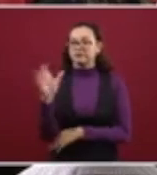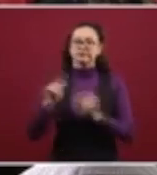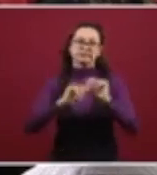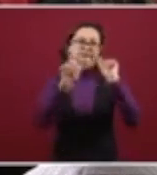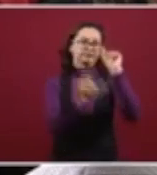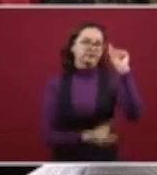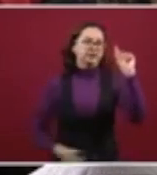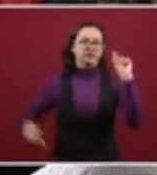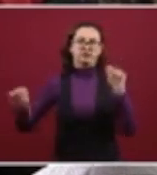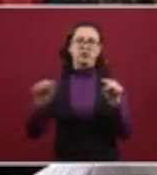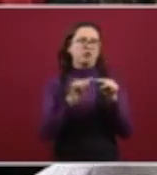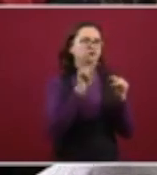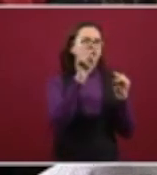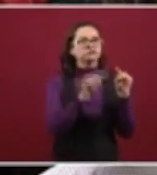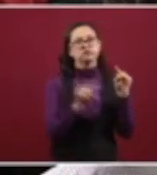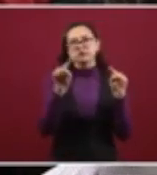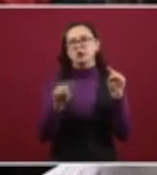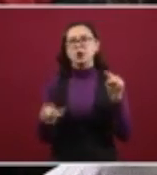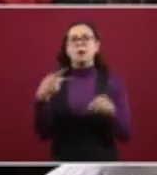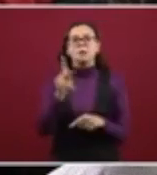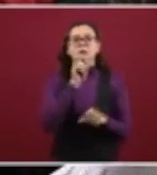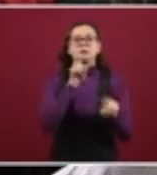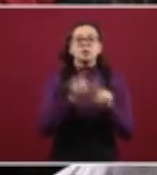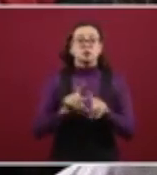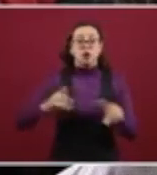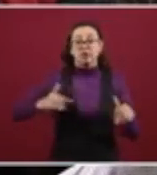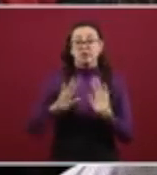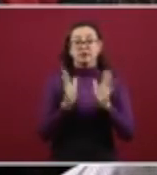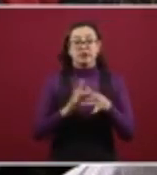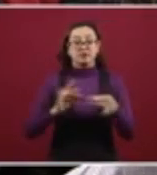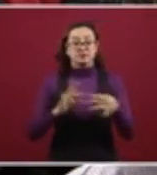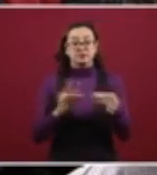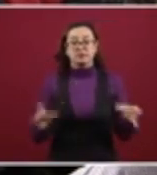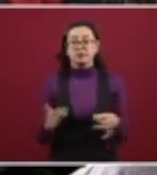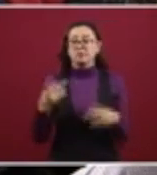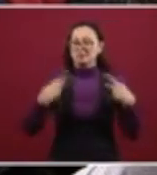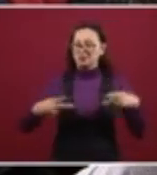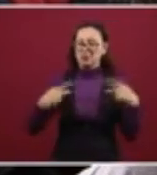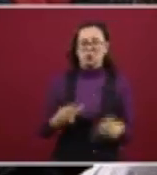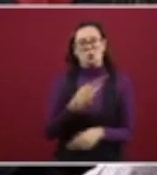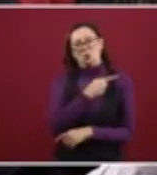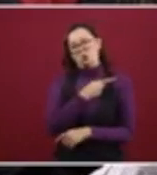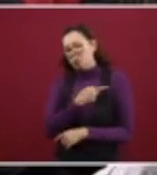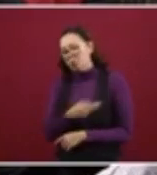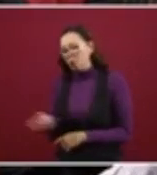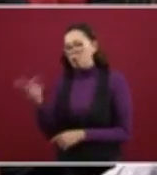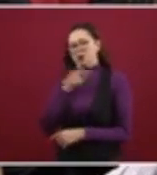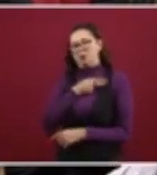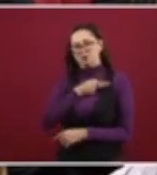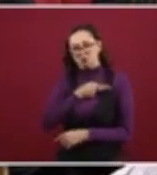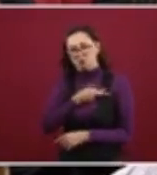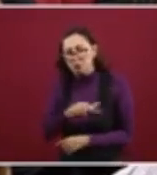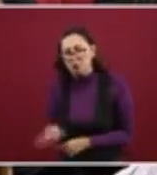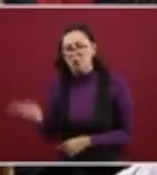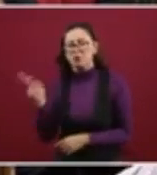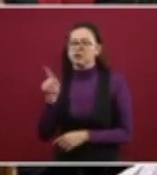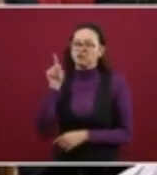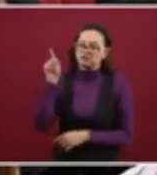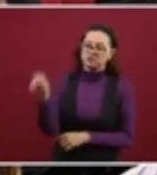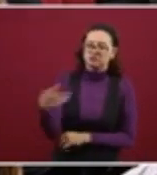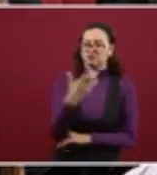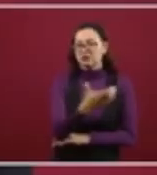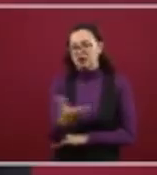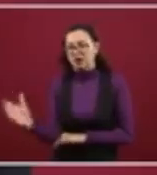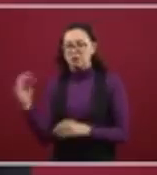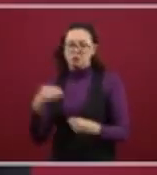obviamente, pero que, como ya hemos compartido con ustedes, los más pobres de los pobres se encuentran precisamente en nuestros territorios rurales. Entonces, esto